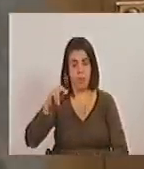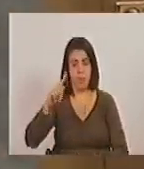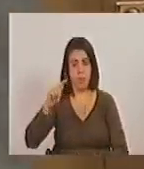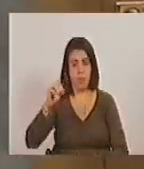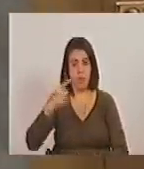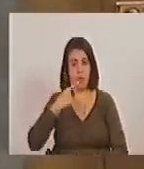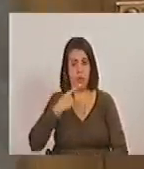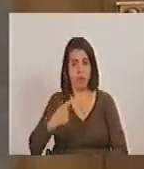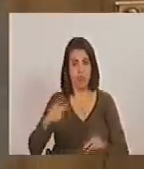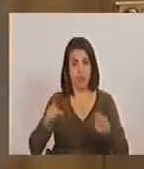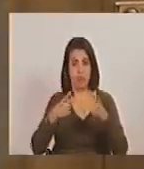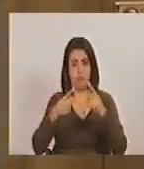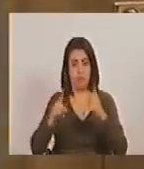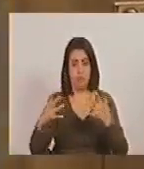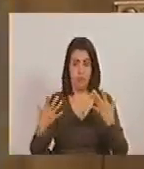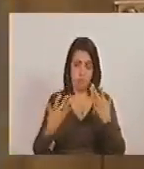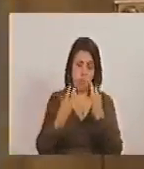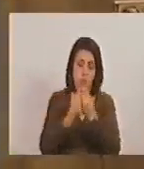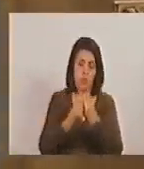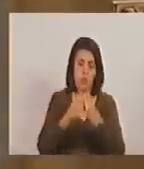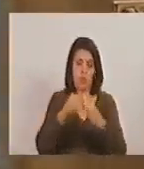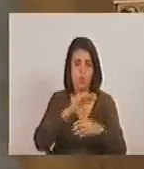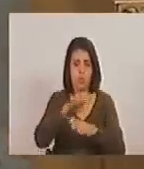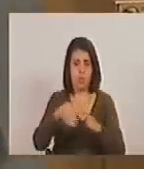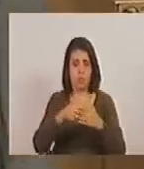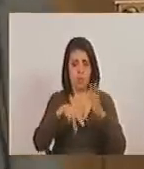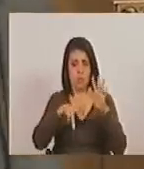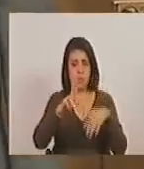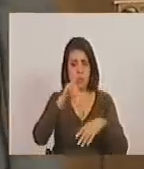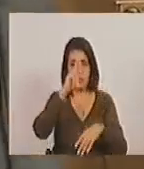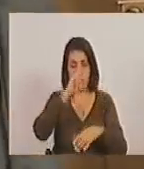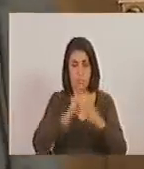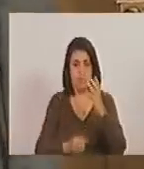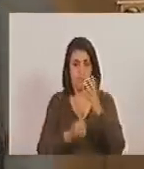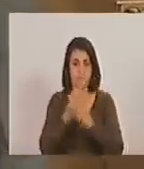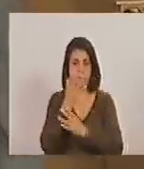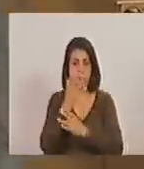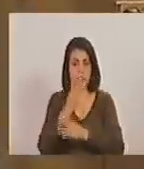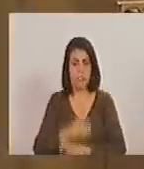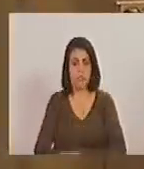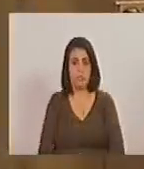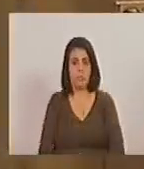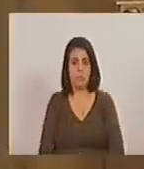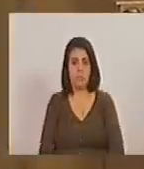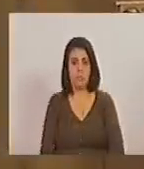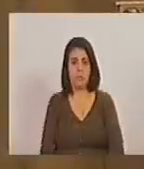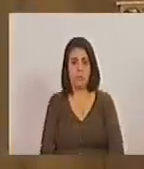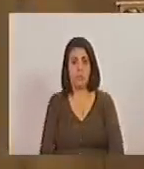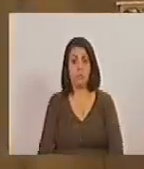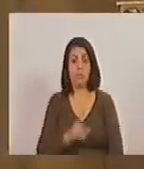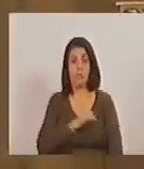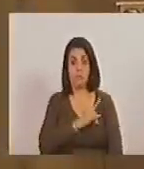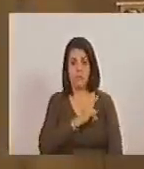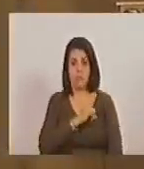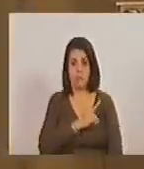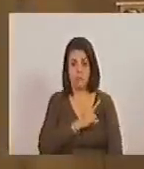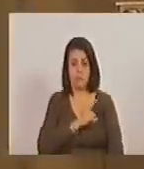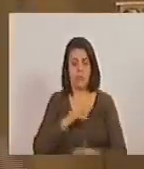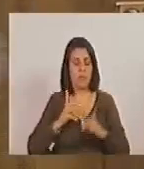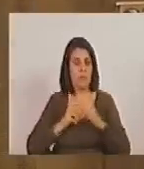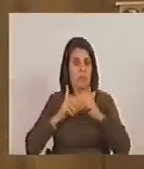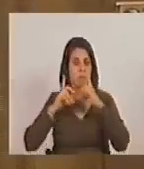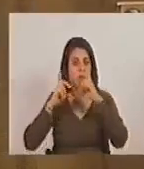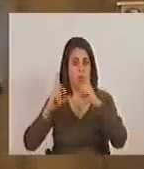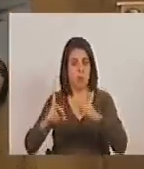está cumpliendo junto con ella 13 años de fundada. que haya una universidad dedicada